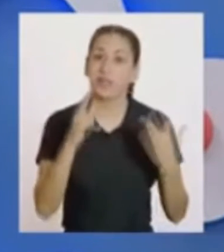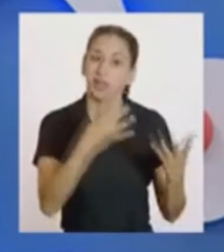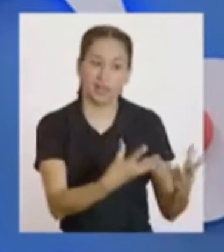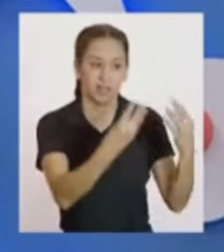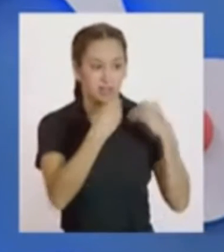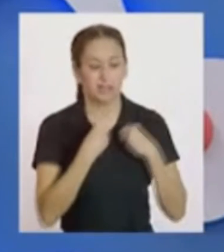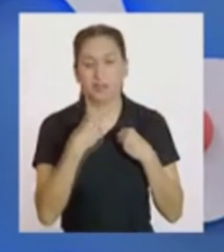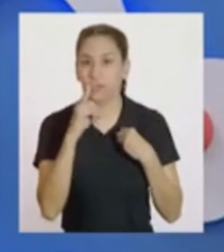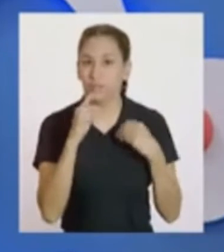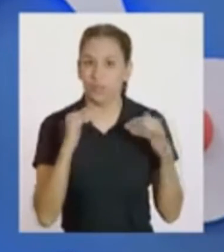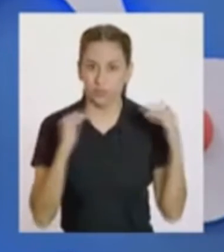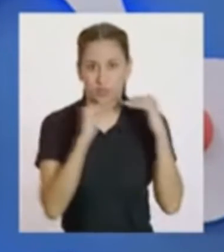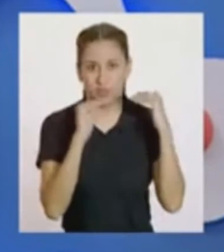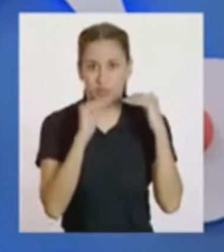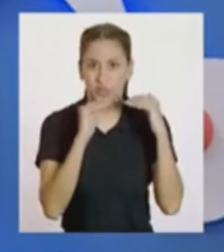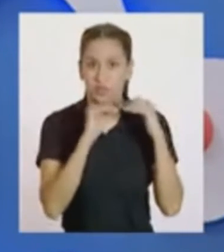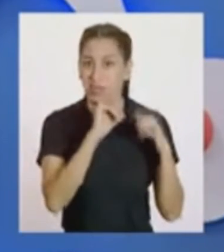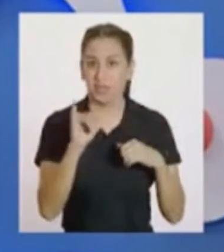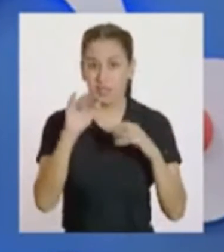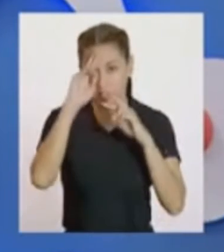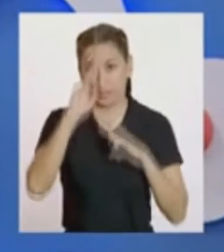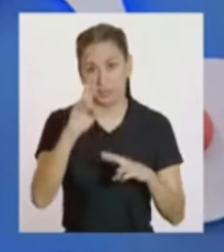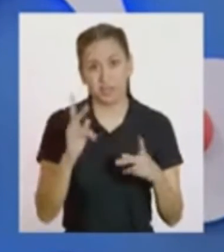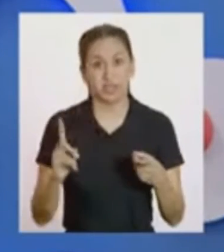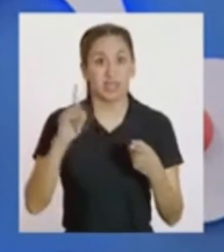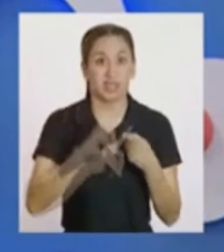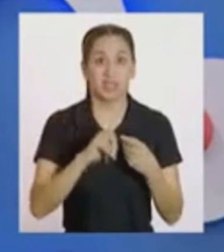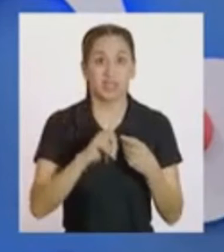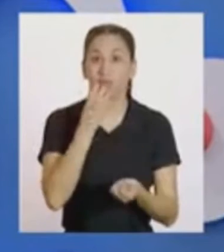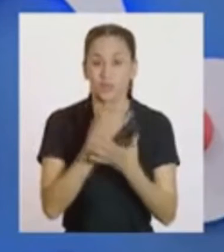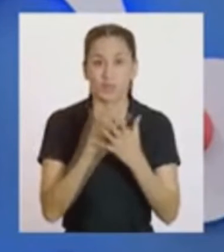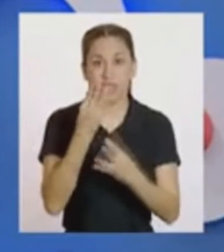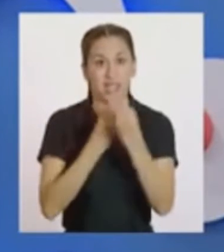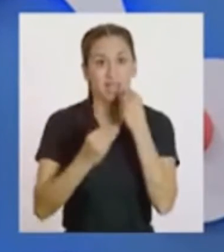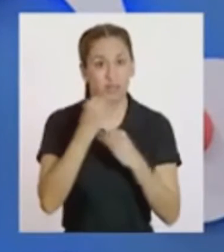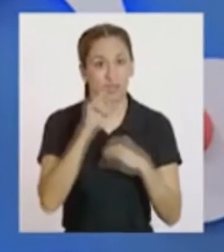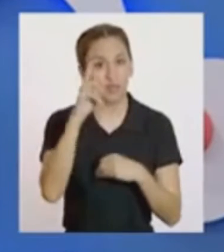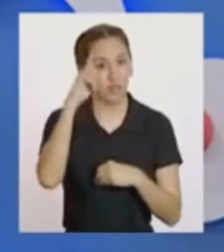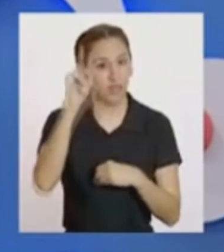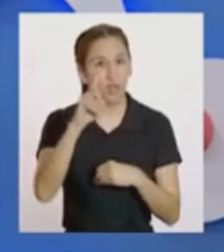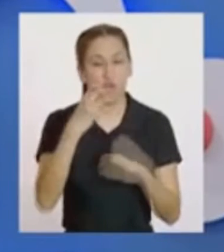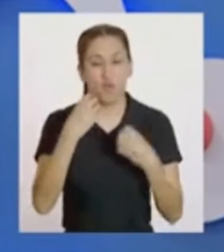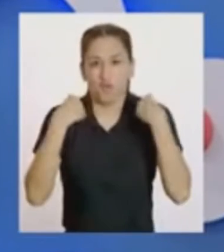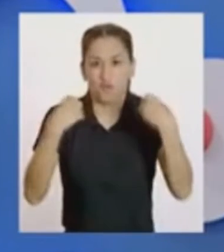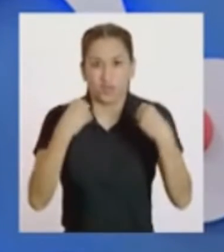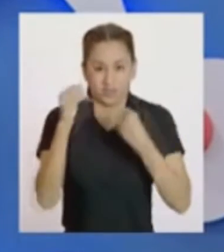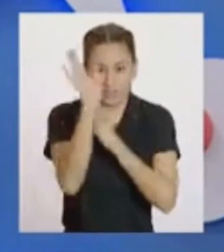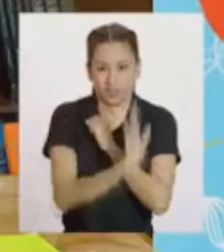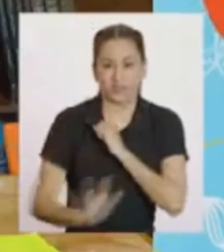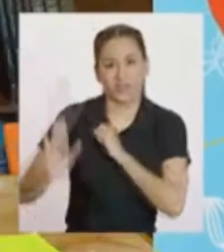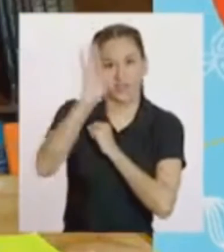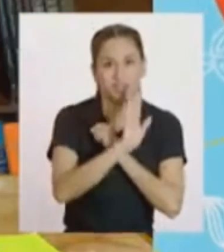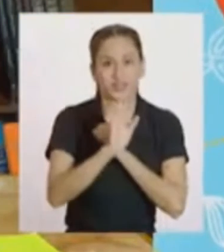recibir un trato igualitario y con respeto hasta la buena alimentación para un fuerte sistema